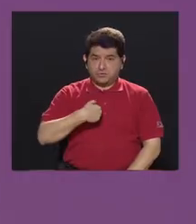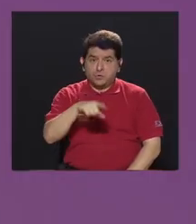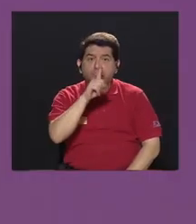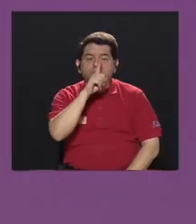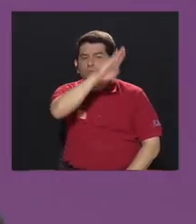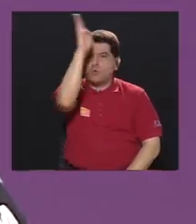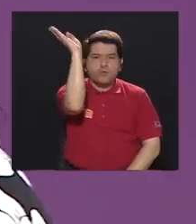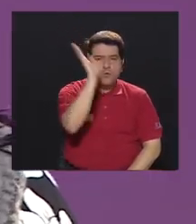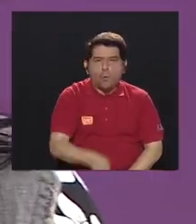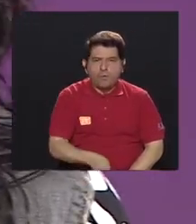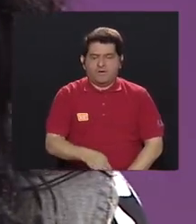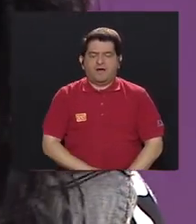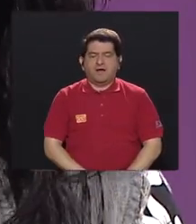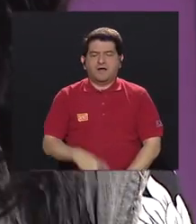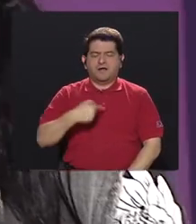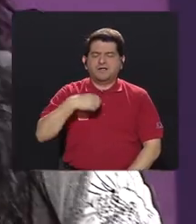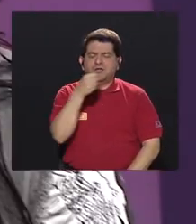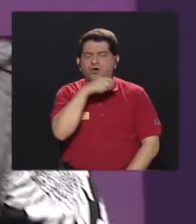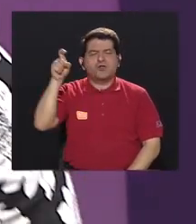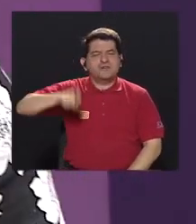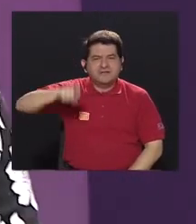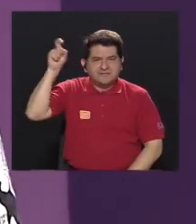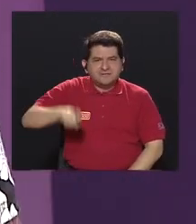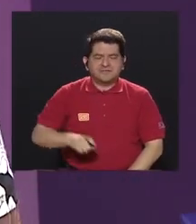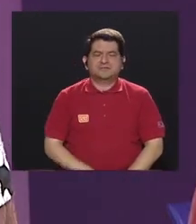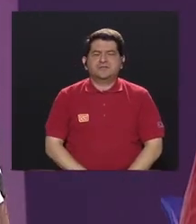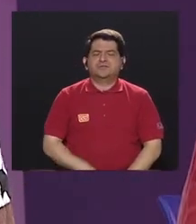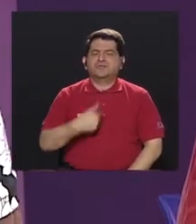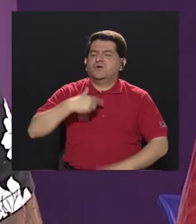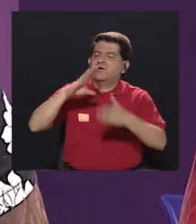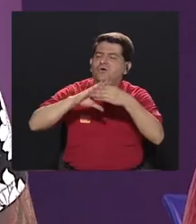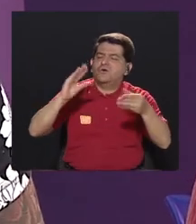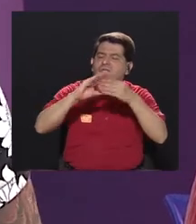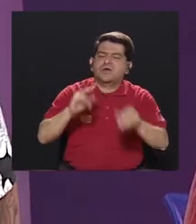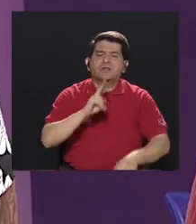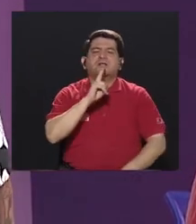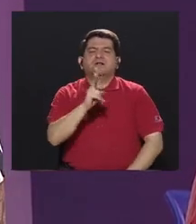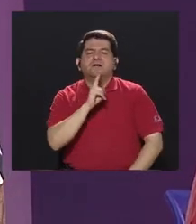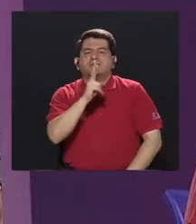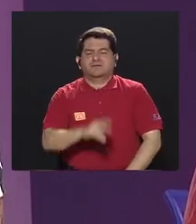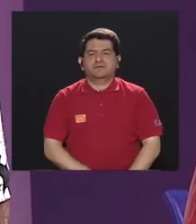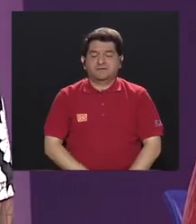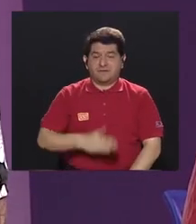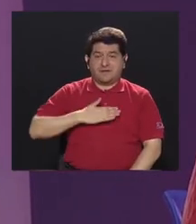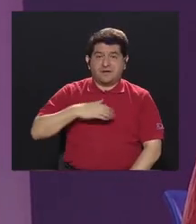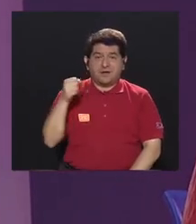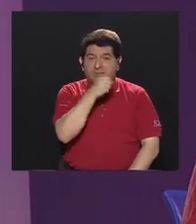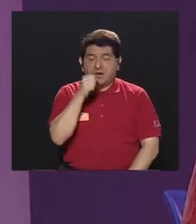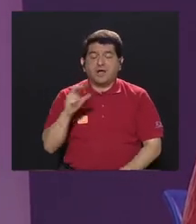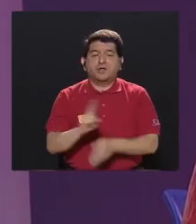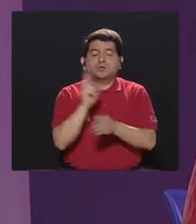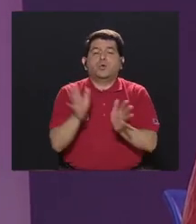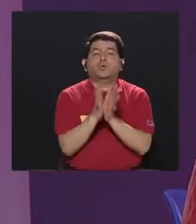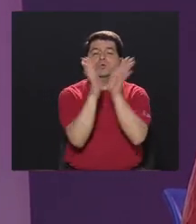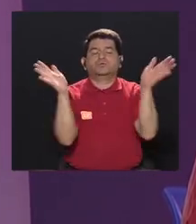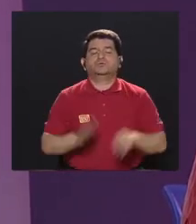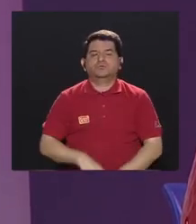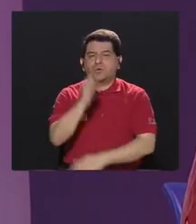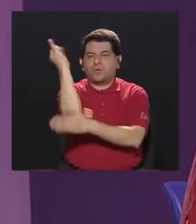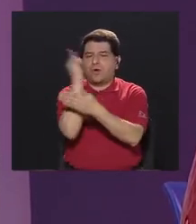nunca podrán, canto por necesidad, relato mi realidad. Mi canto es de uso público,